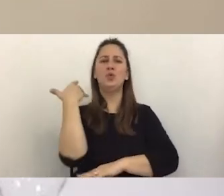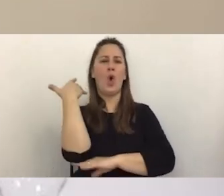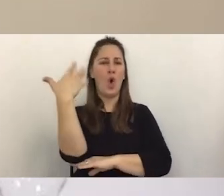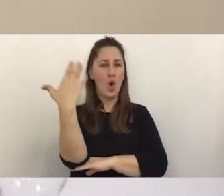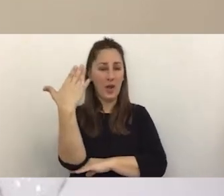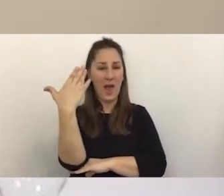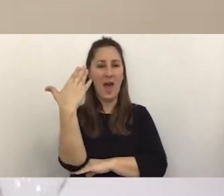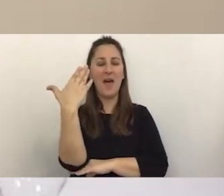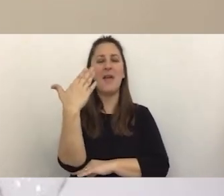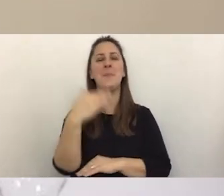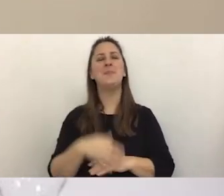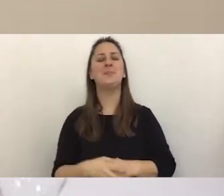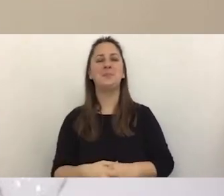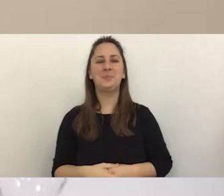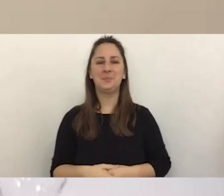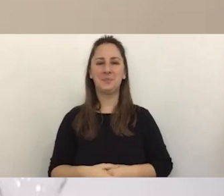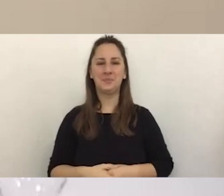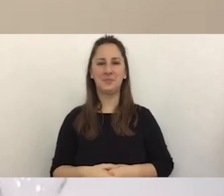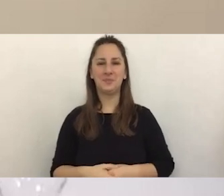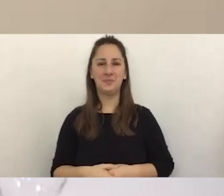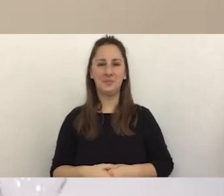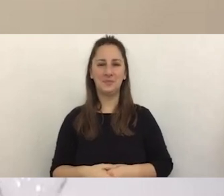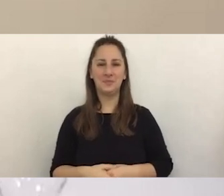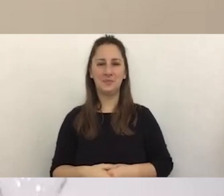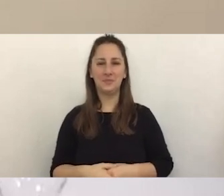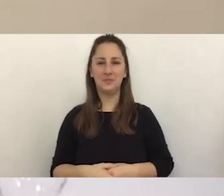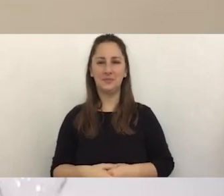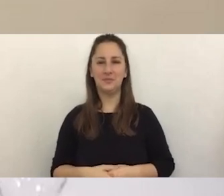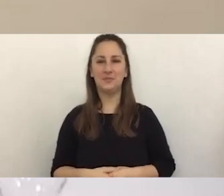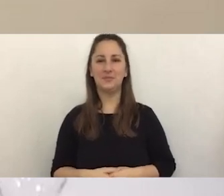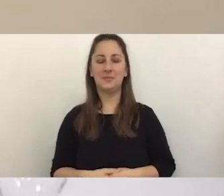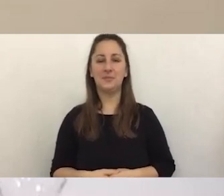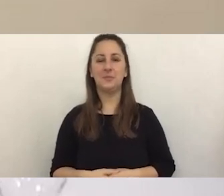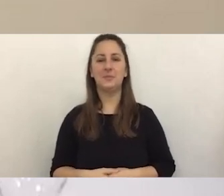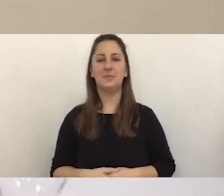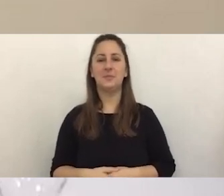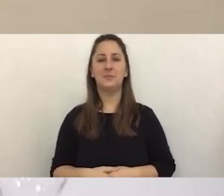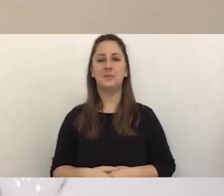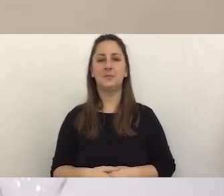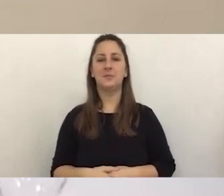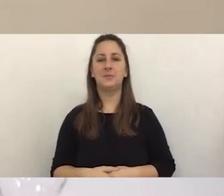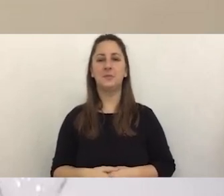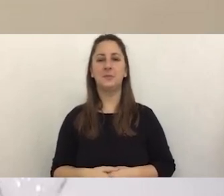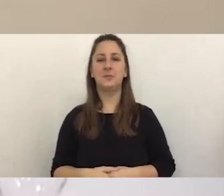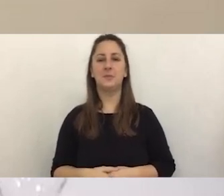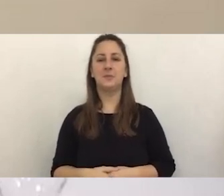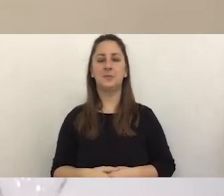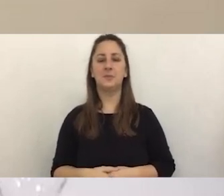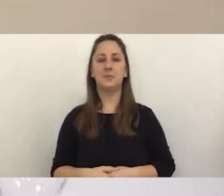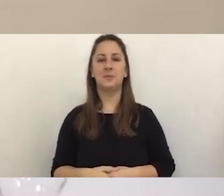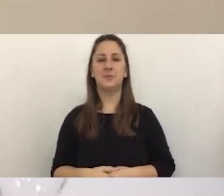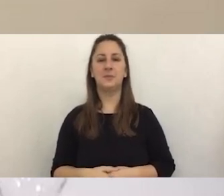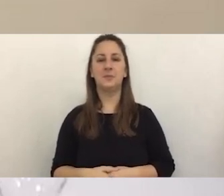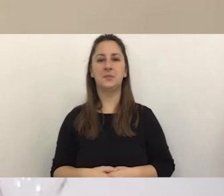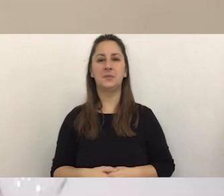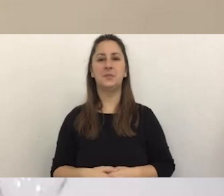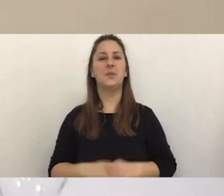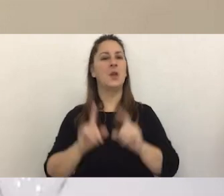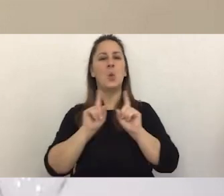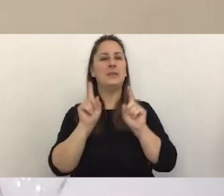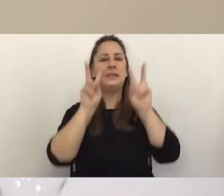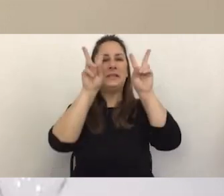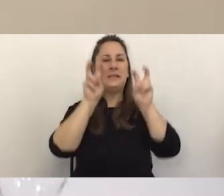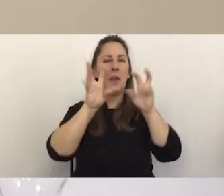un poco, si bien no son temas, digamos, de nuestra labor diaria en la FIP,